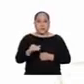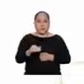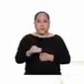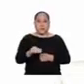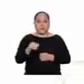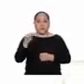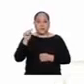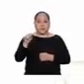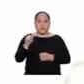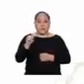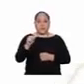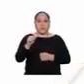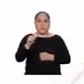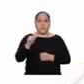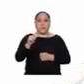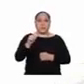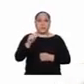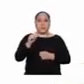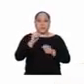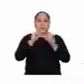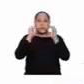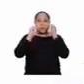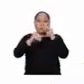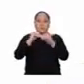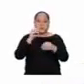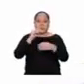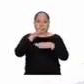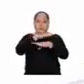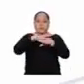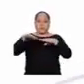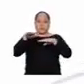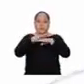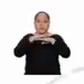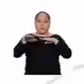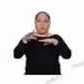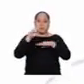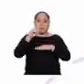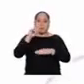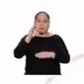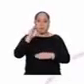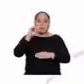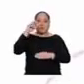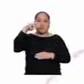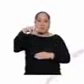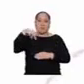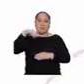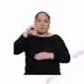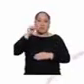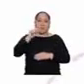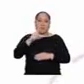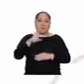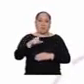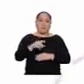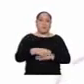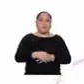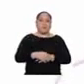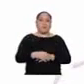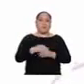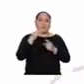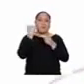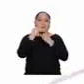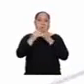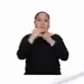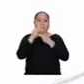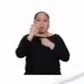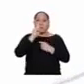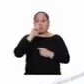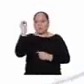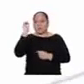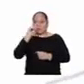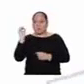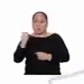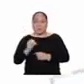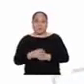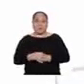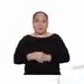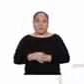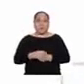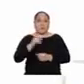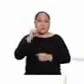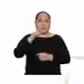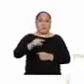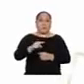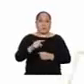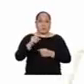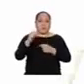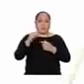relativa se expresa con decimal, con fracción o con porcentaje. Si se expresa